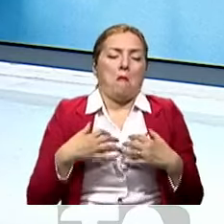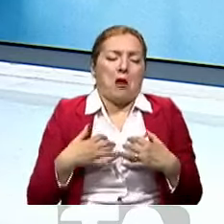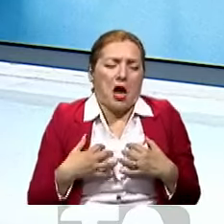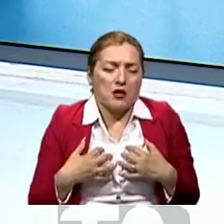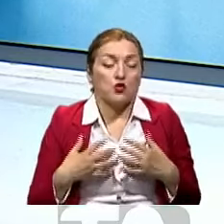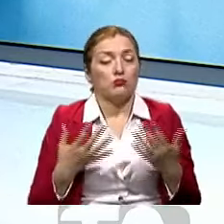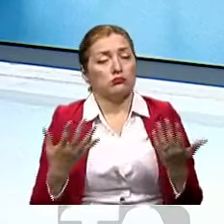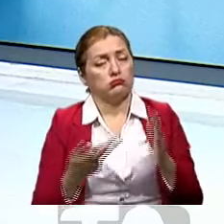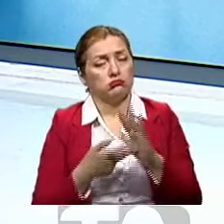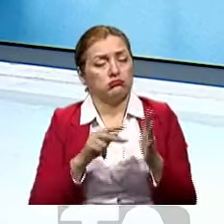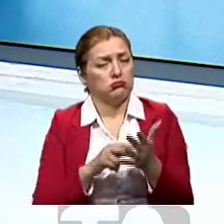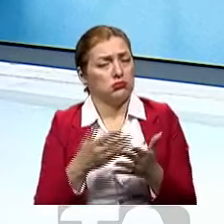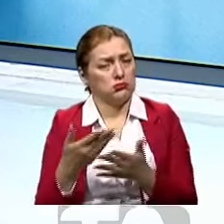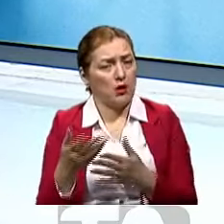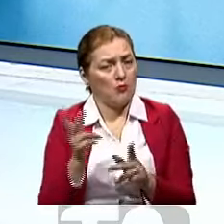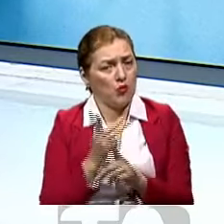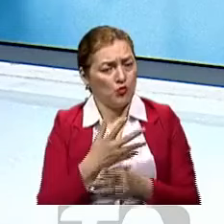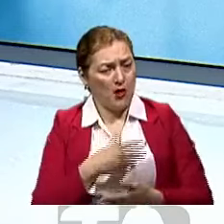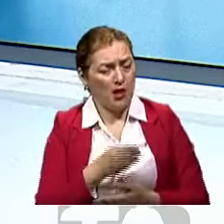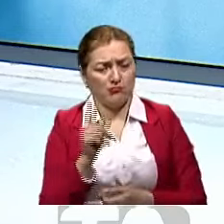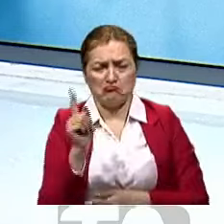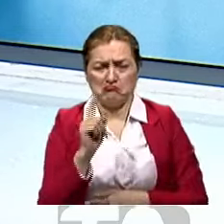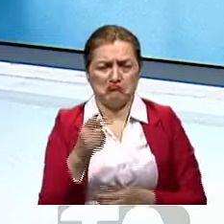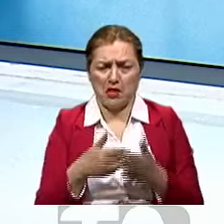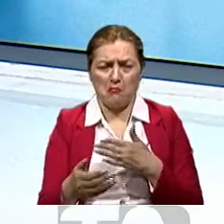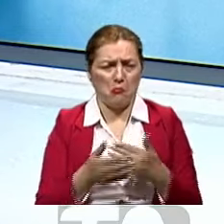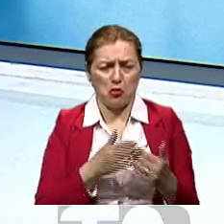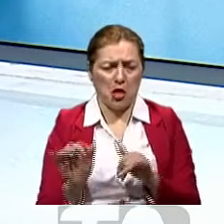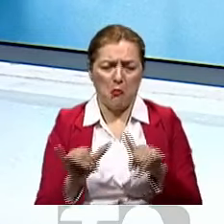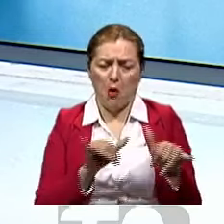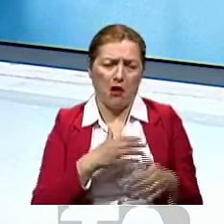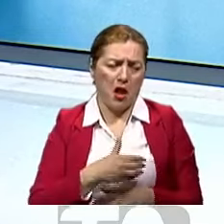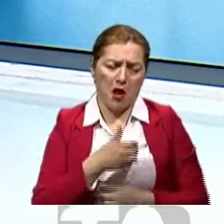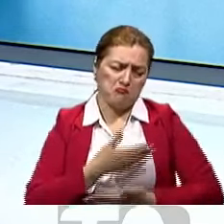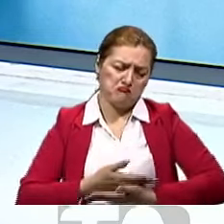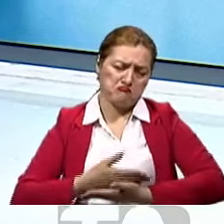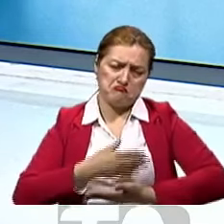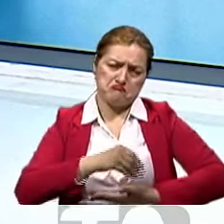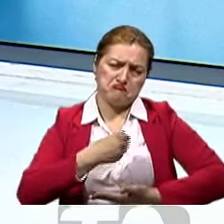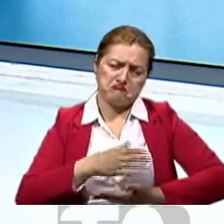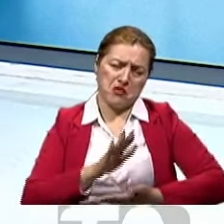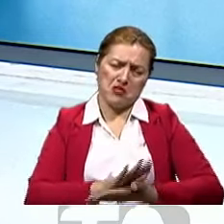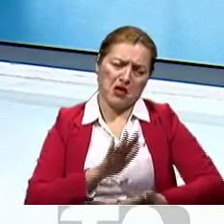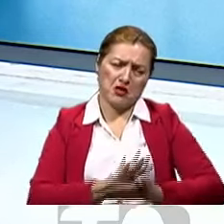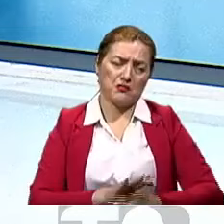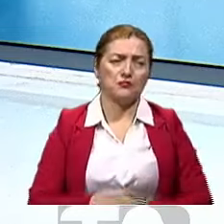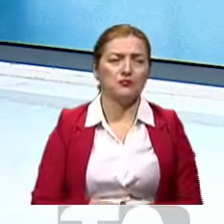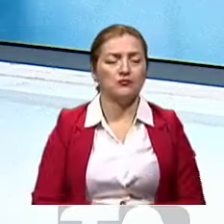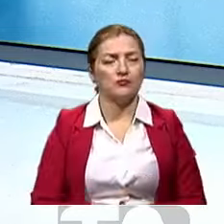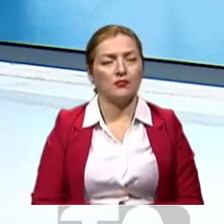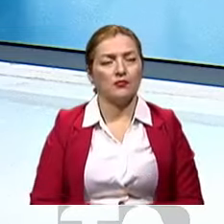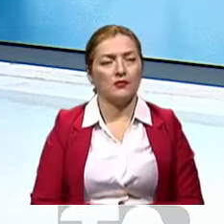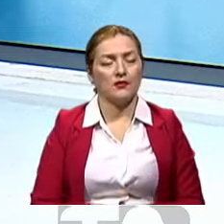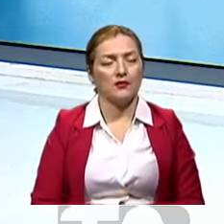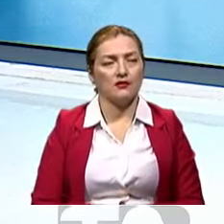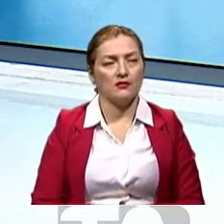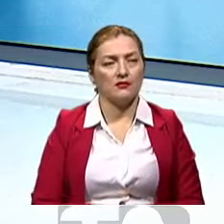tiene nada que ver con la producción de leche. Es decir, usted puede alimentar a su bebé con tranquilidad. Asimismo,